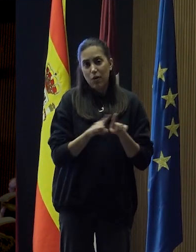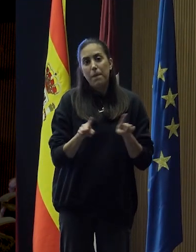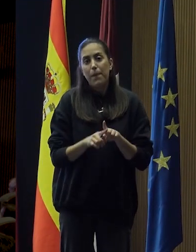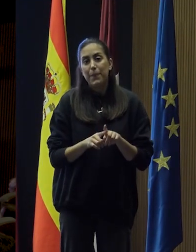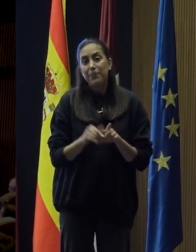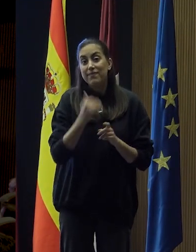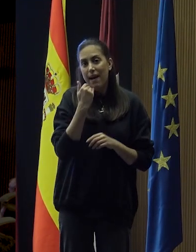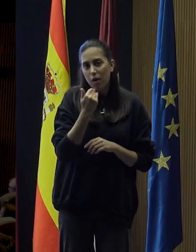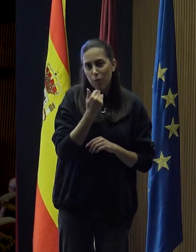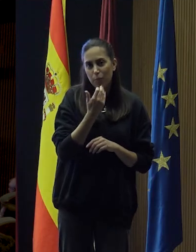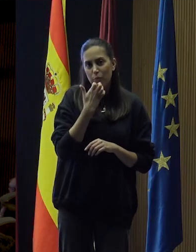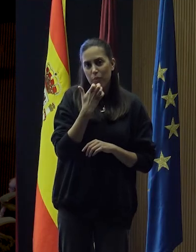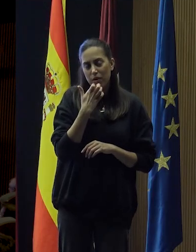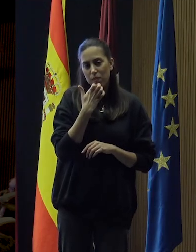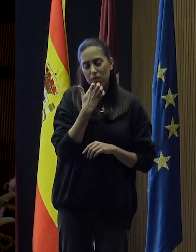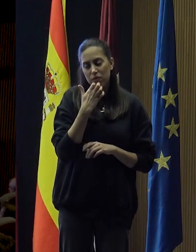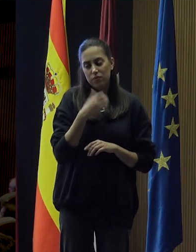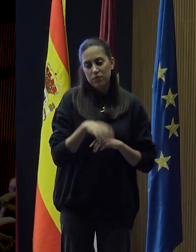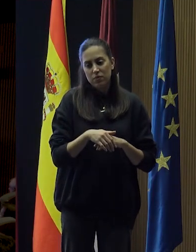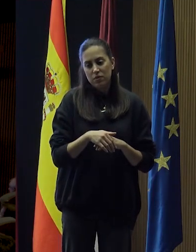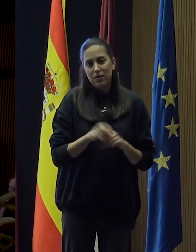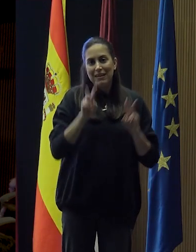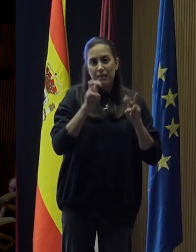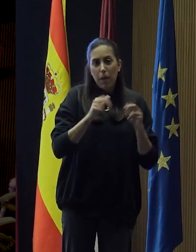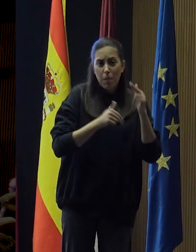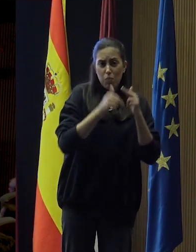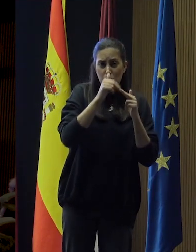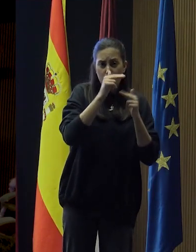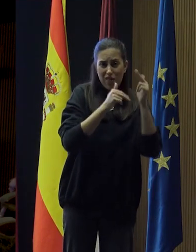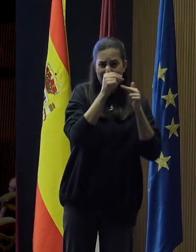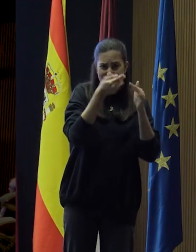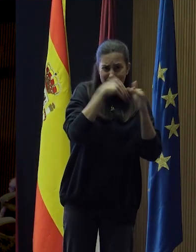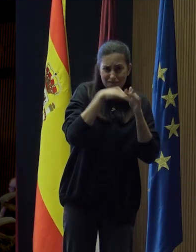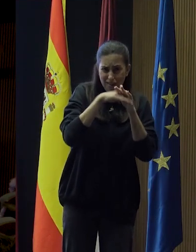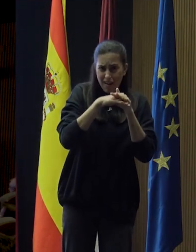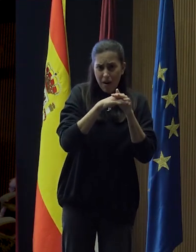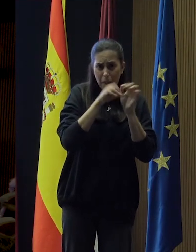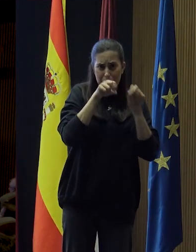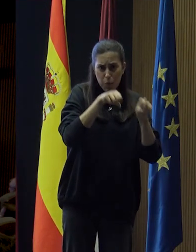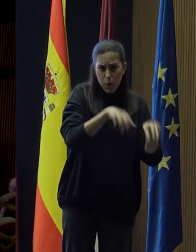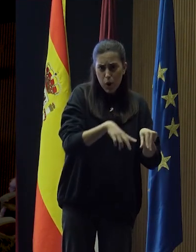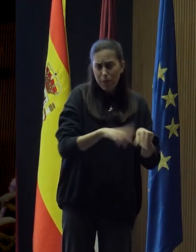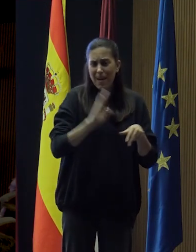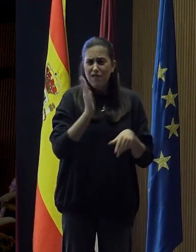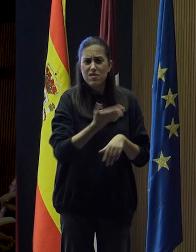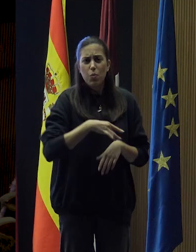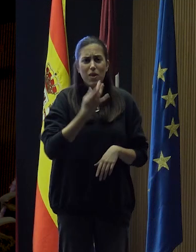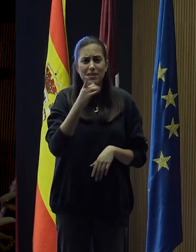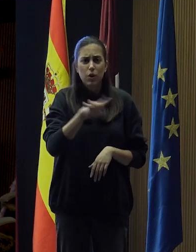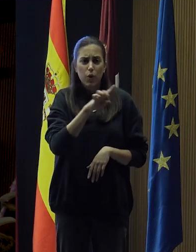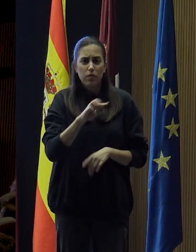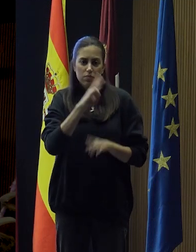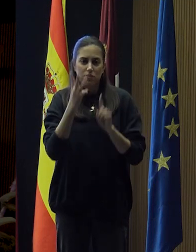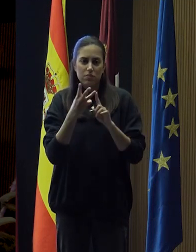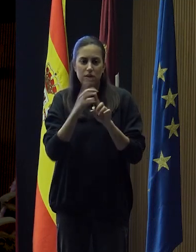algo que haga que esa acumulación de proteínas todavía se acumule más? Otra,